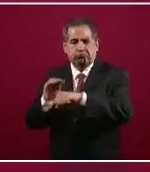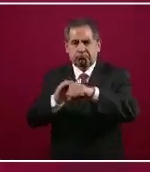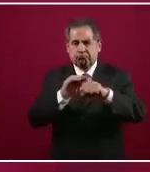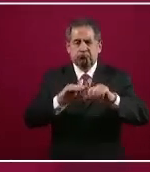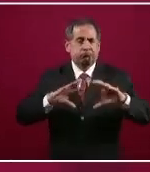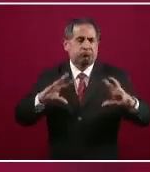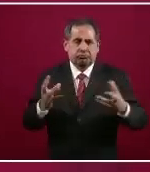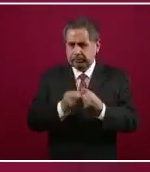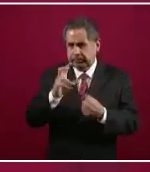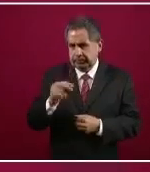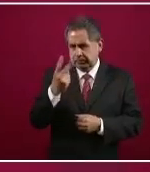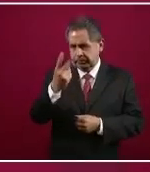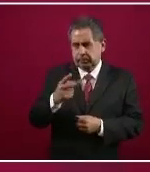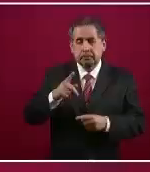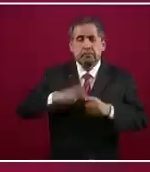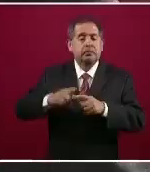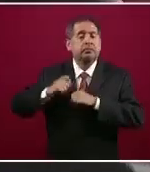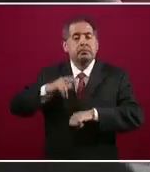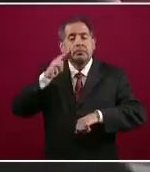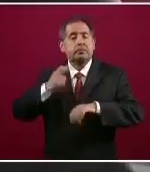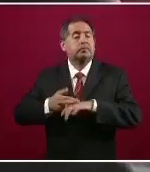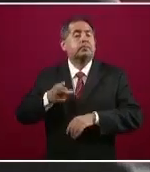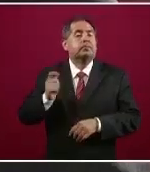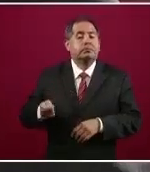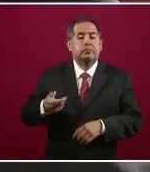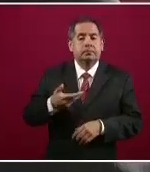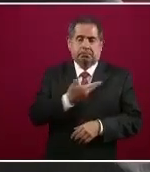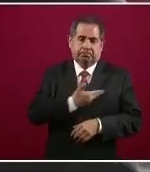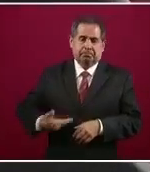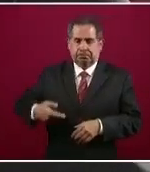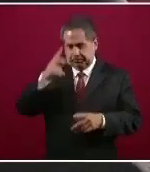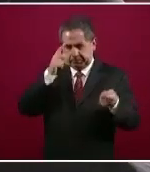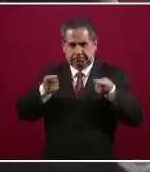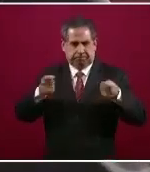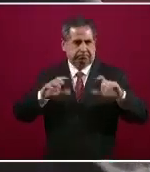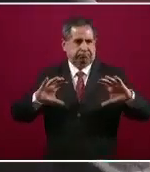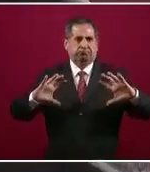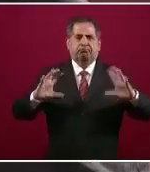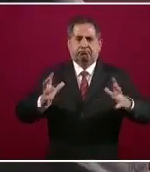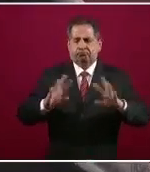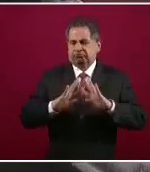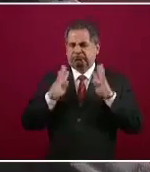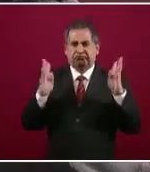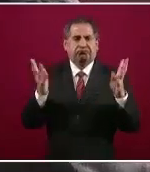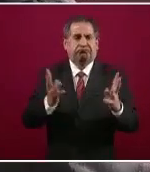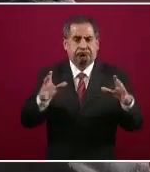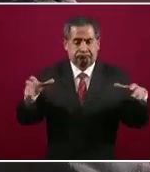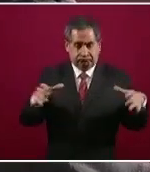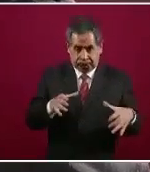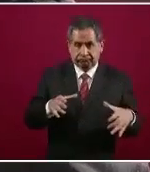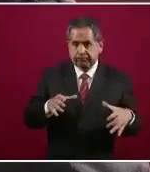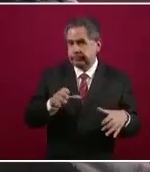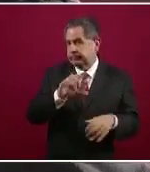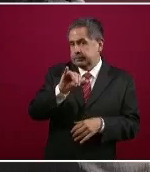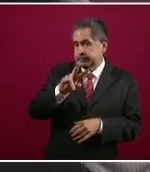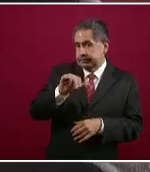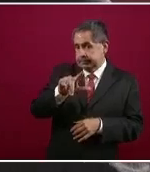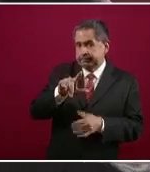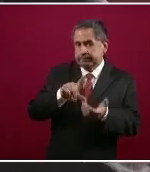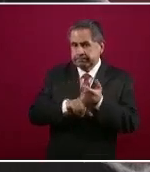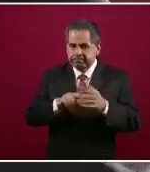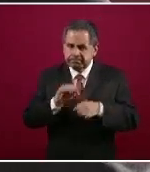Protección Civil presidido por el presidente de México y estamos haciendo un esfuerzo muy importante por